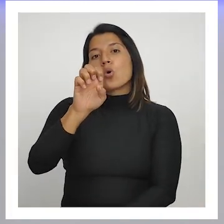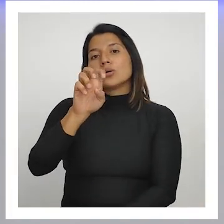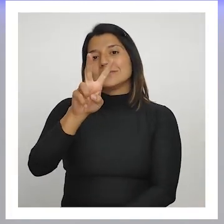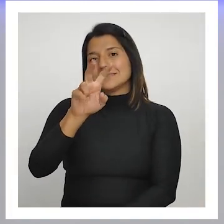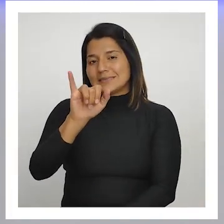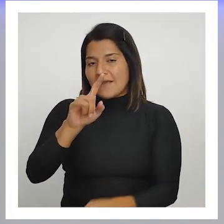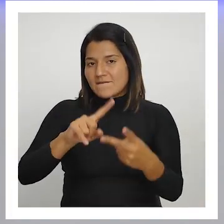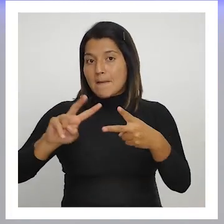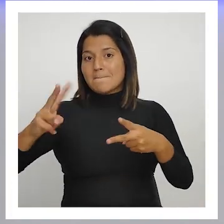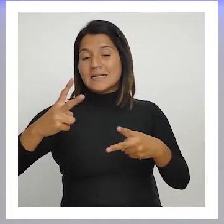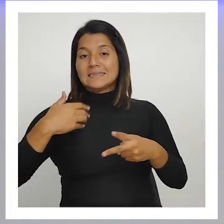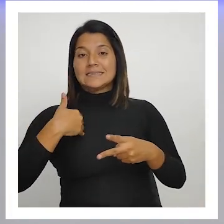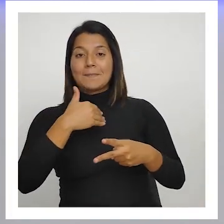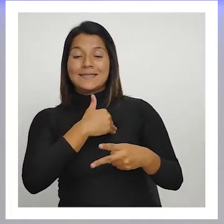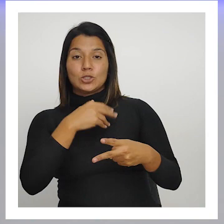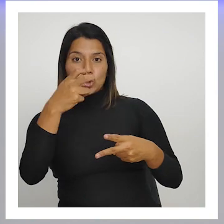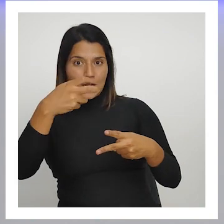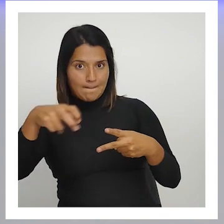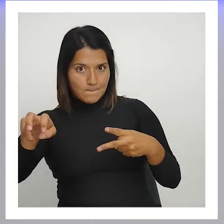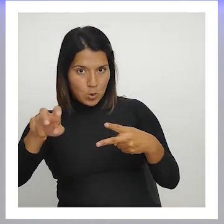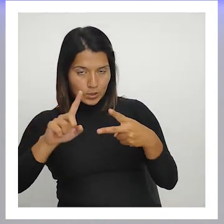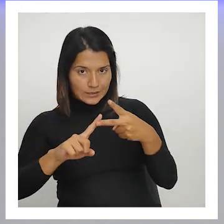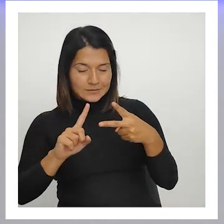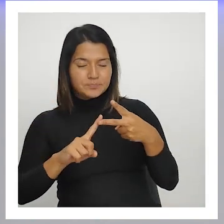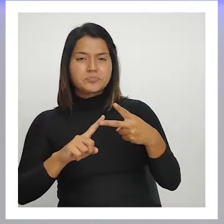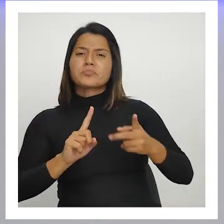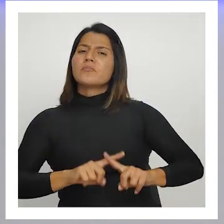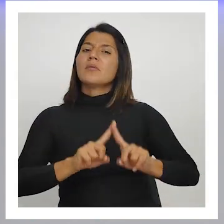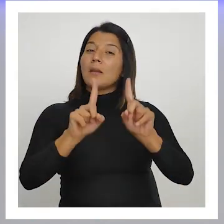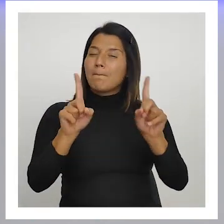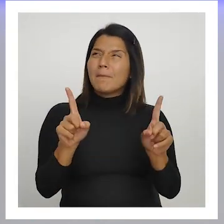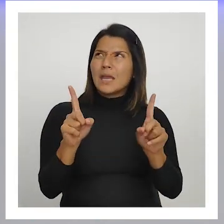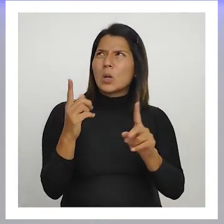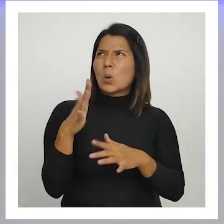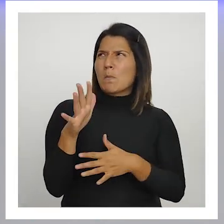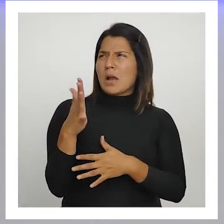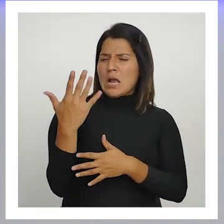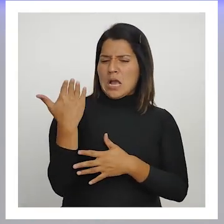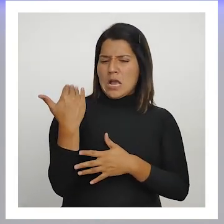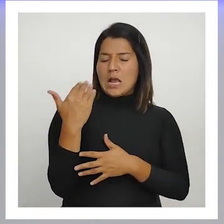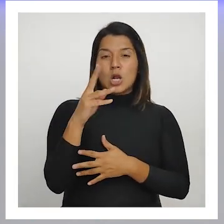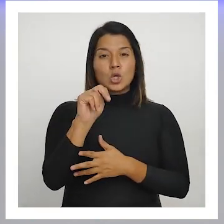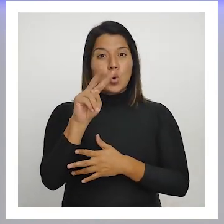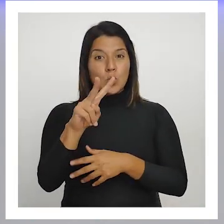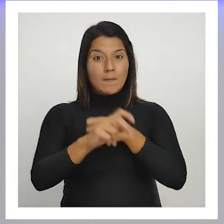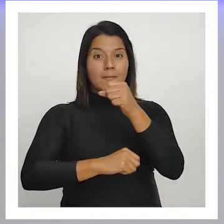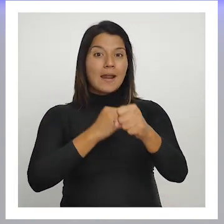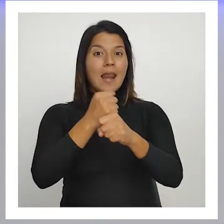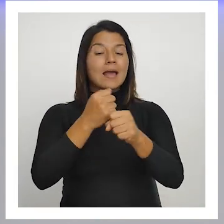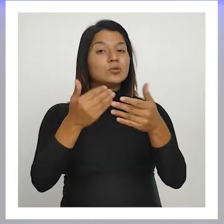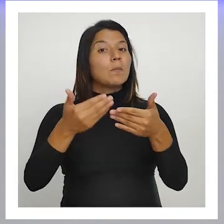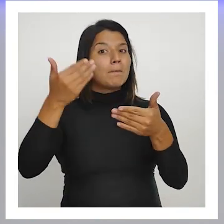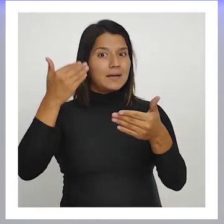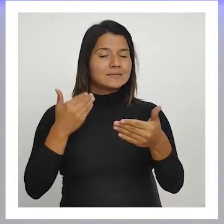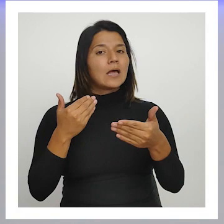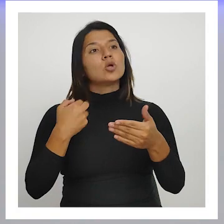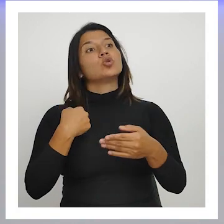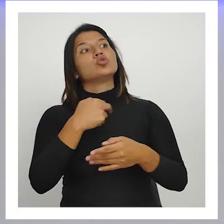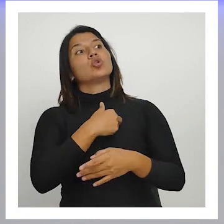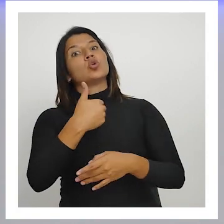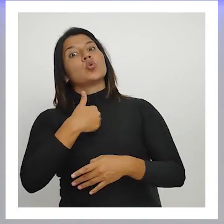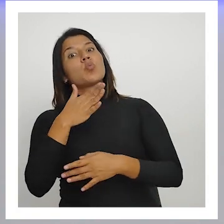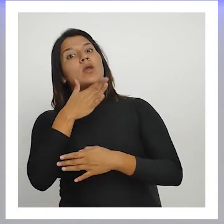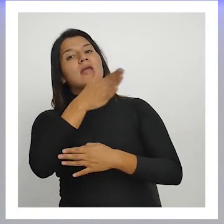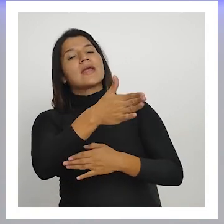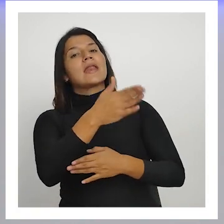con el Viceministerio de Transportes. Sin embargo, en noviembre del año pasado, nos toca